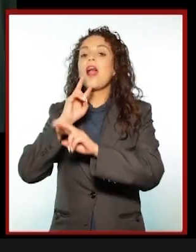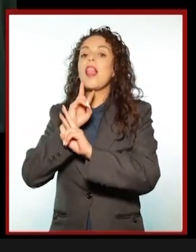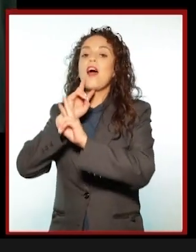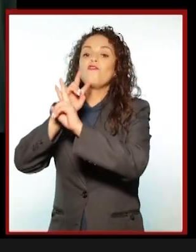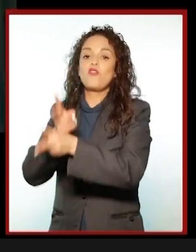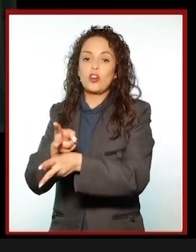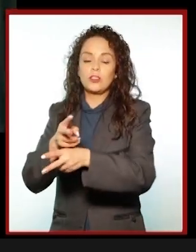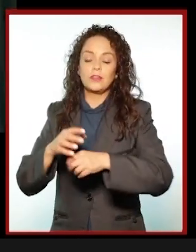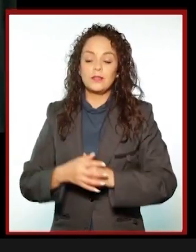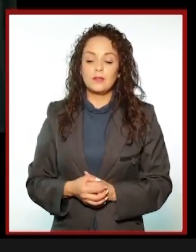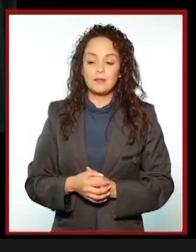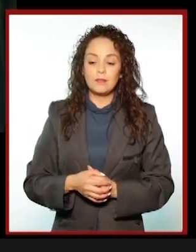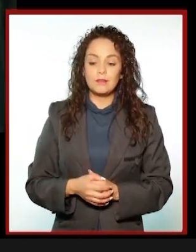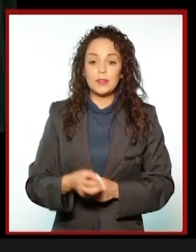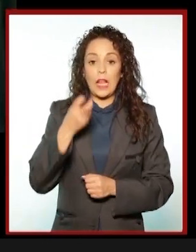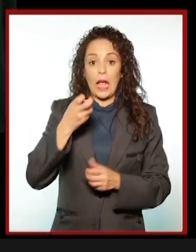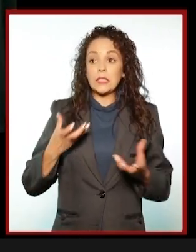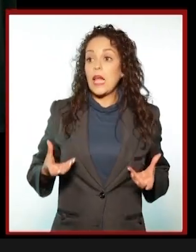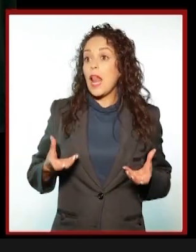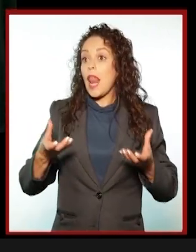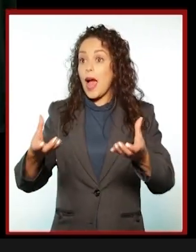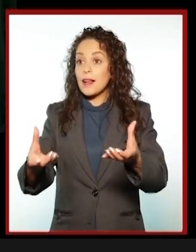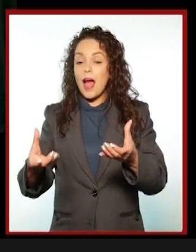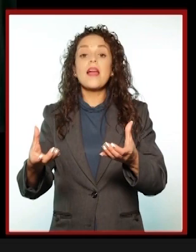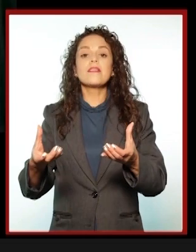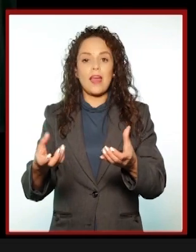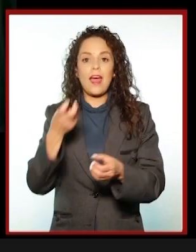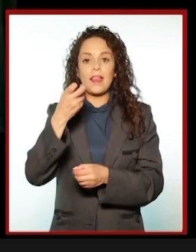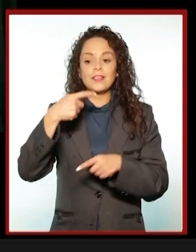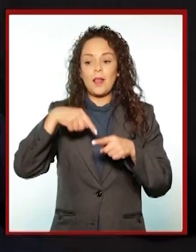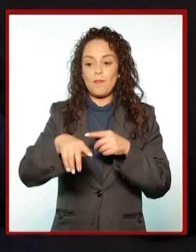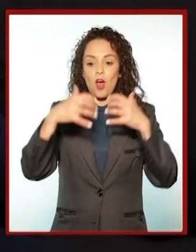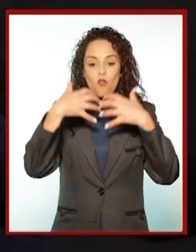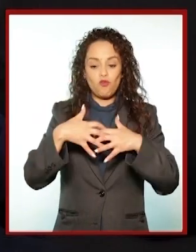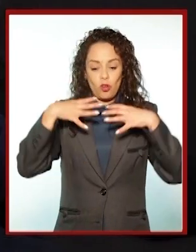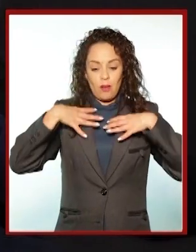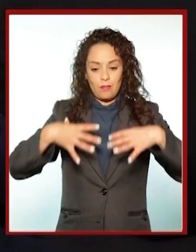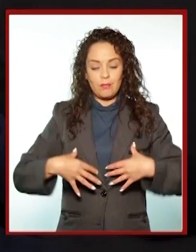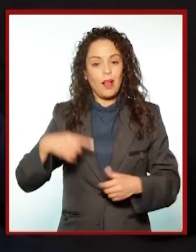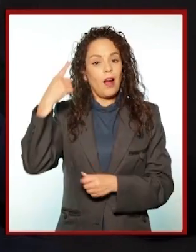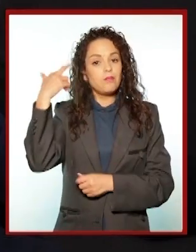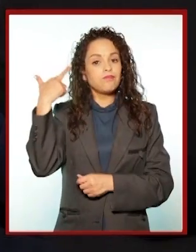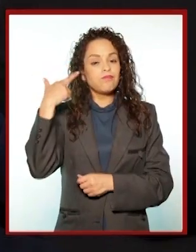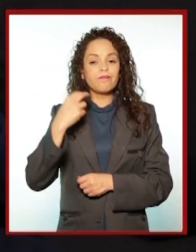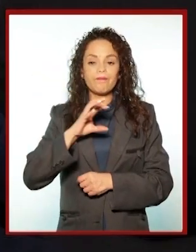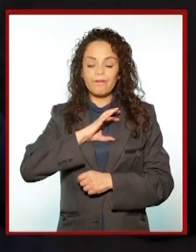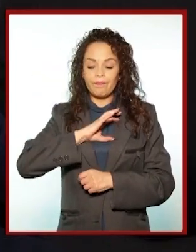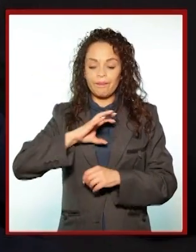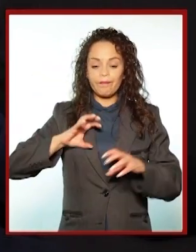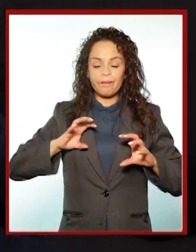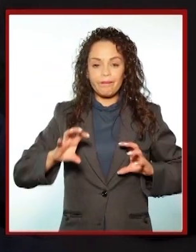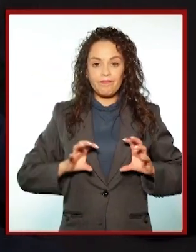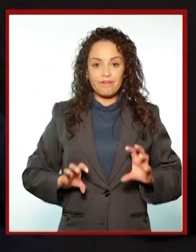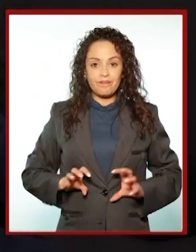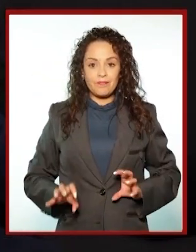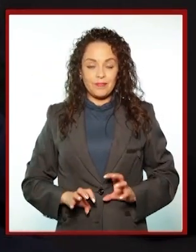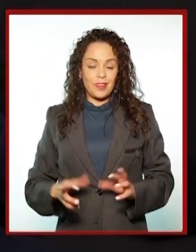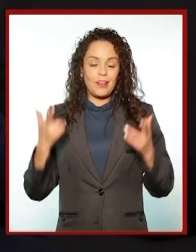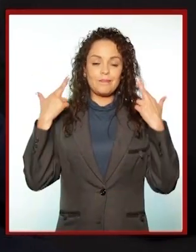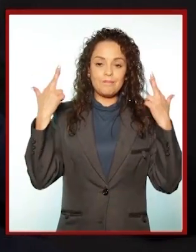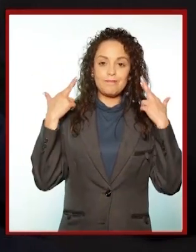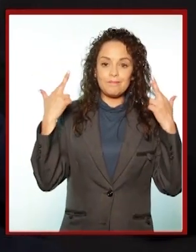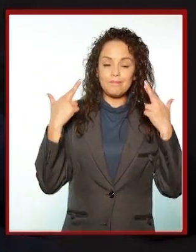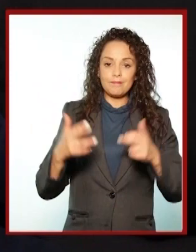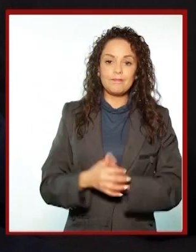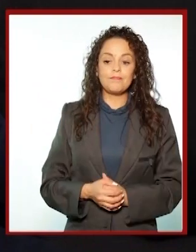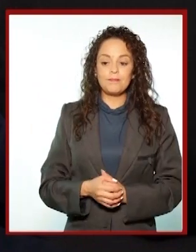¿no? Entonces, justo se activa en el espacio público este textil electrónico. Ahora, el propio textil también retoma